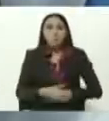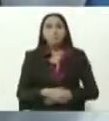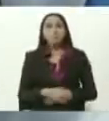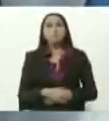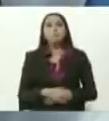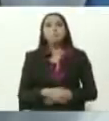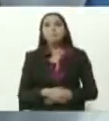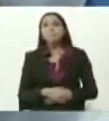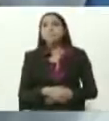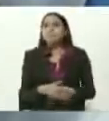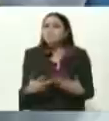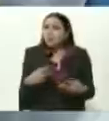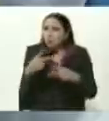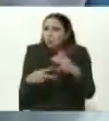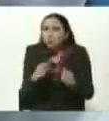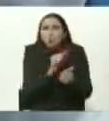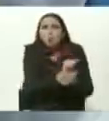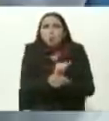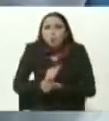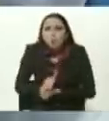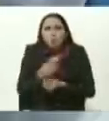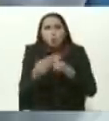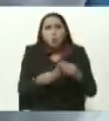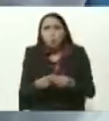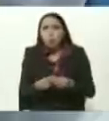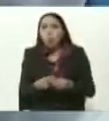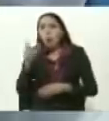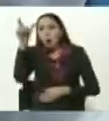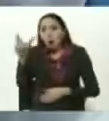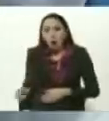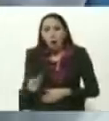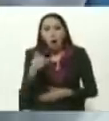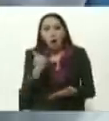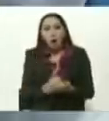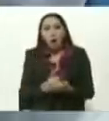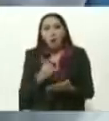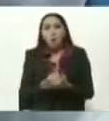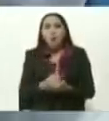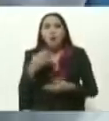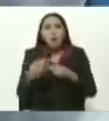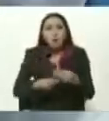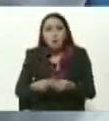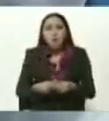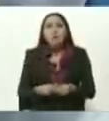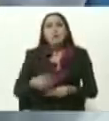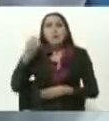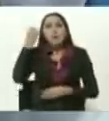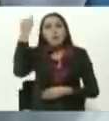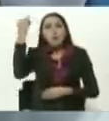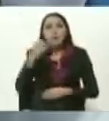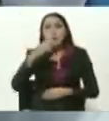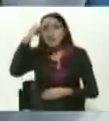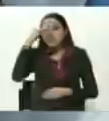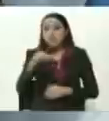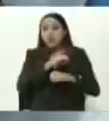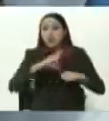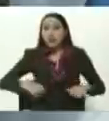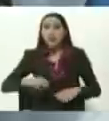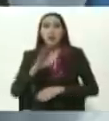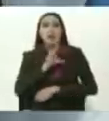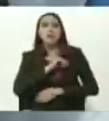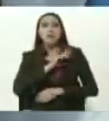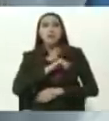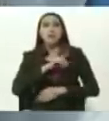El procedimiento de detención estuvo a cargo de la Dirección General de Contrainteligencia Militar, DIGECIN,